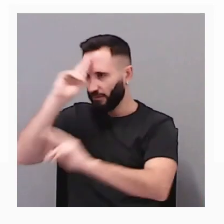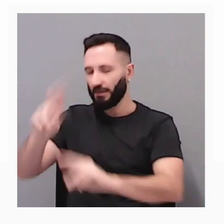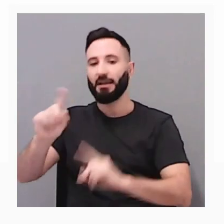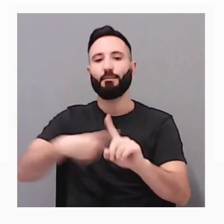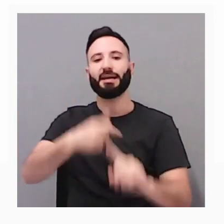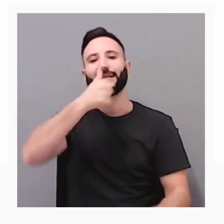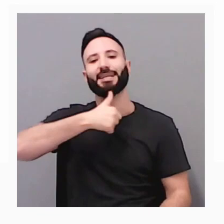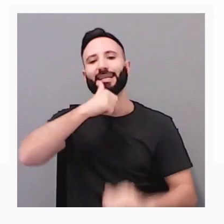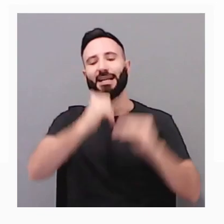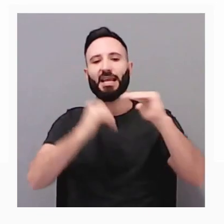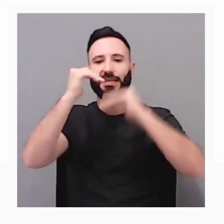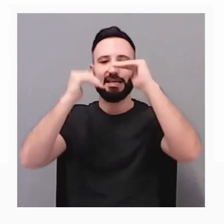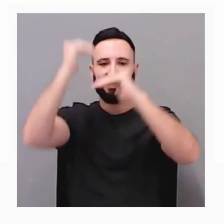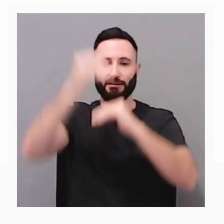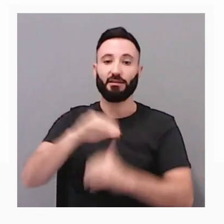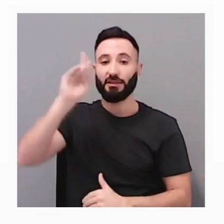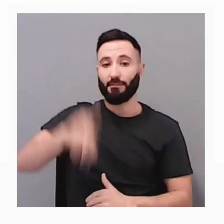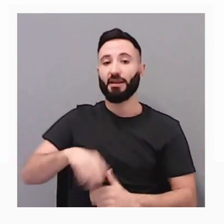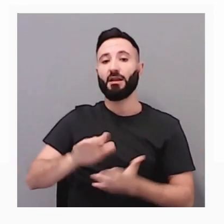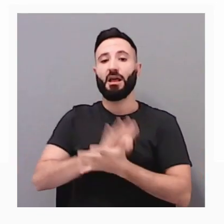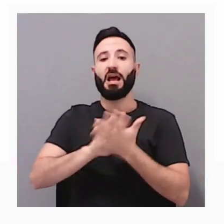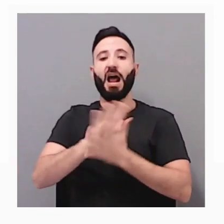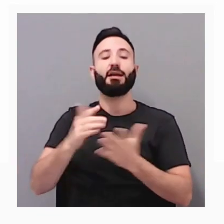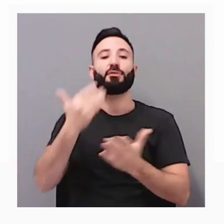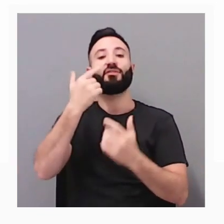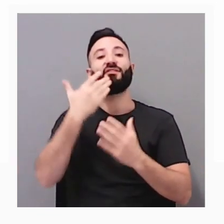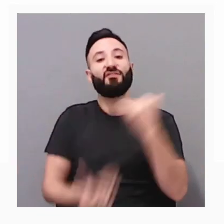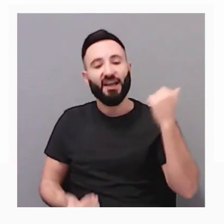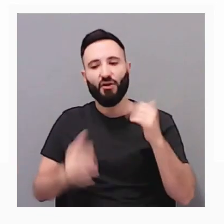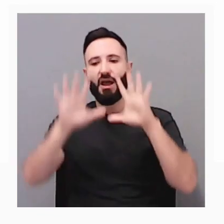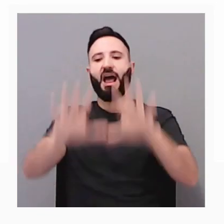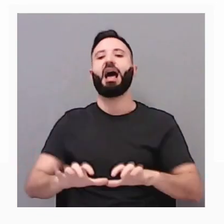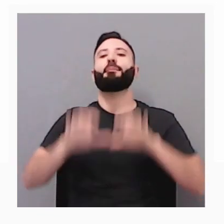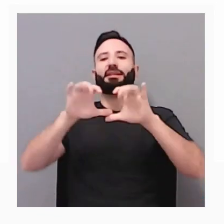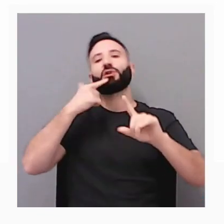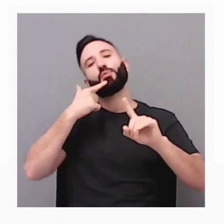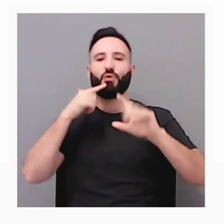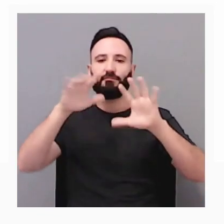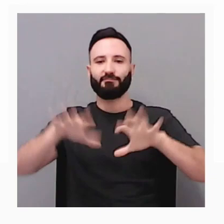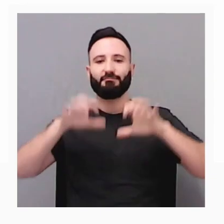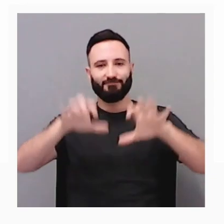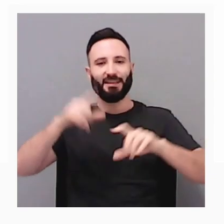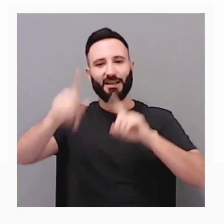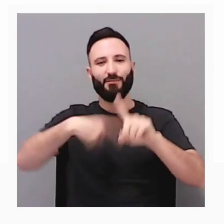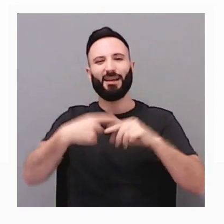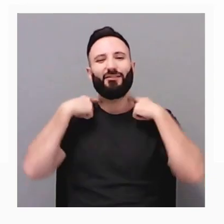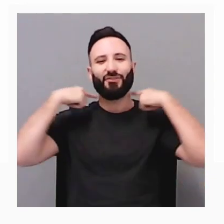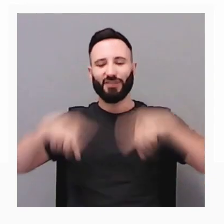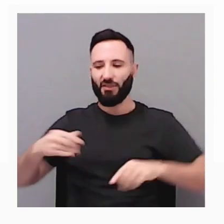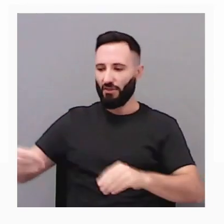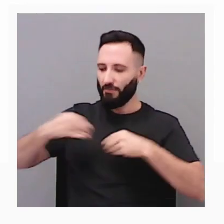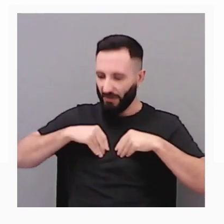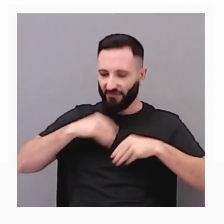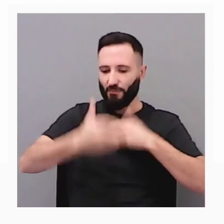línea también de lo que comentábamos, a gestionar el error como parte del aprendizaje, a integrar la frustración como una parte del proceso de hacer